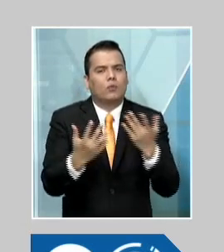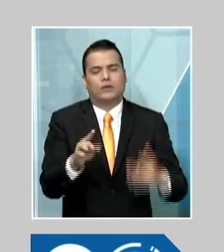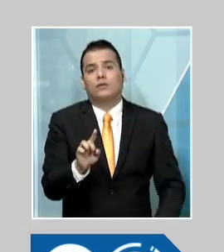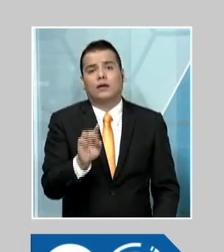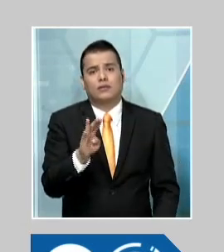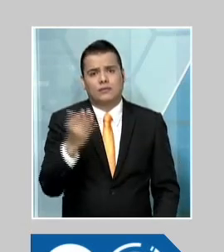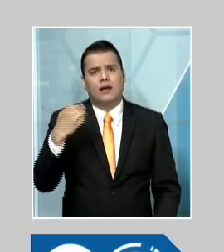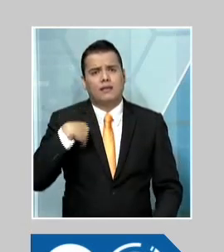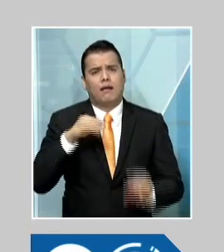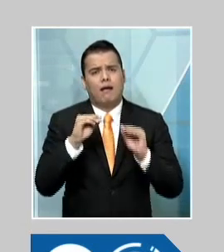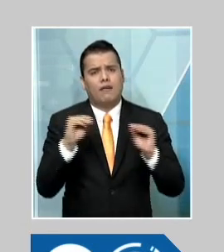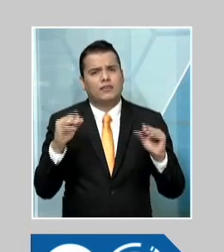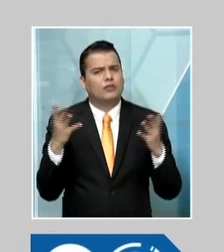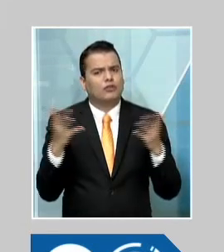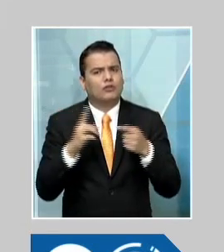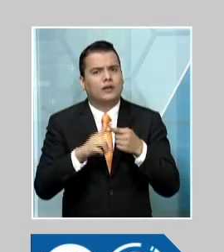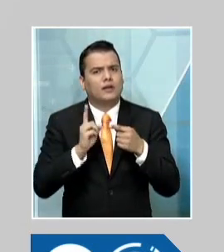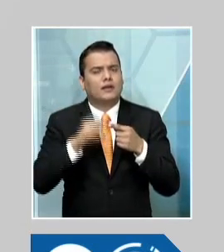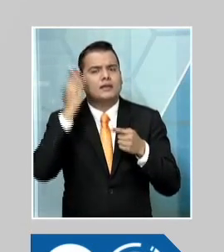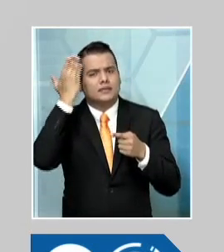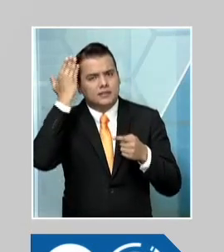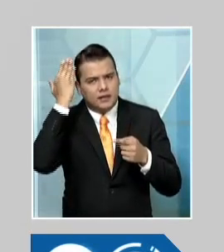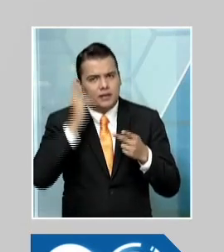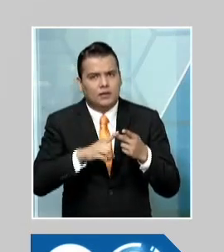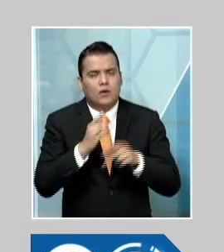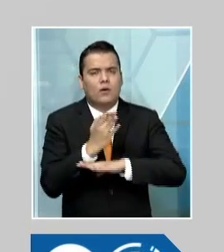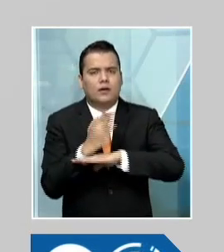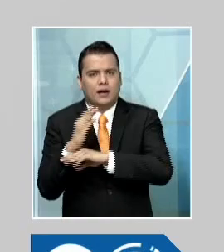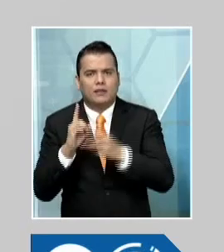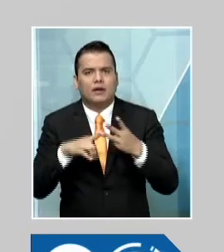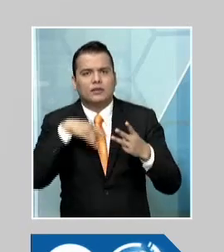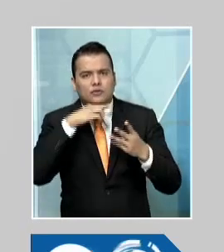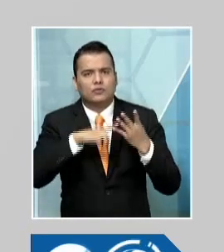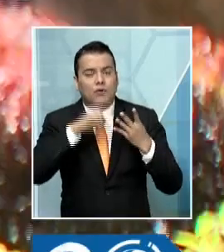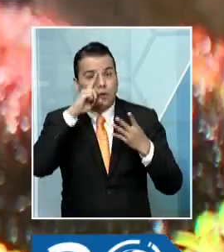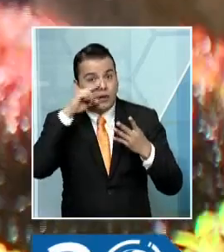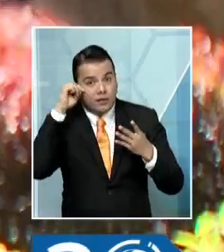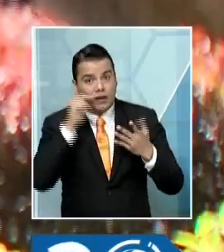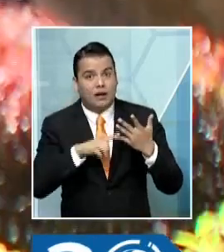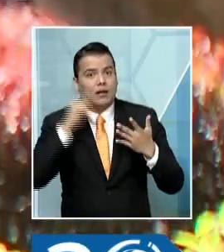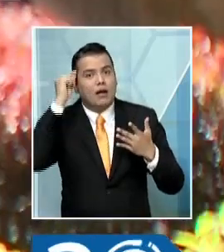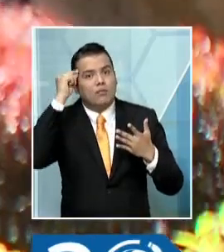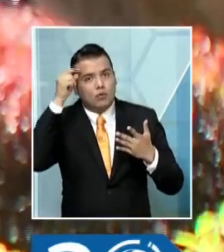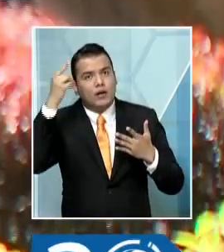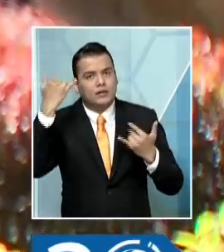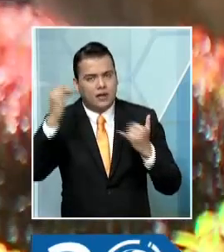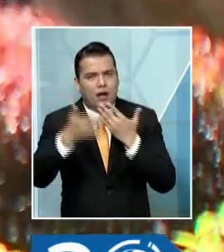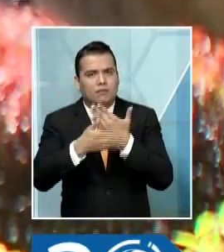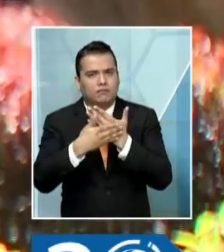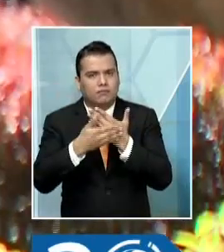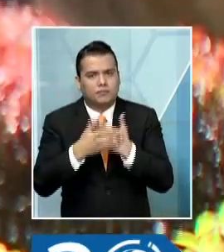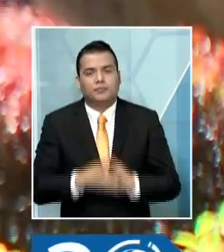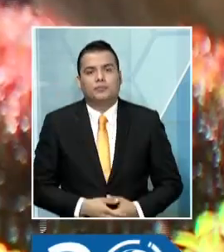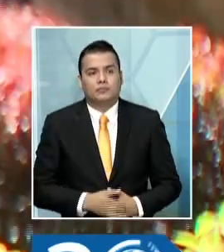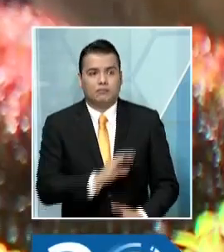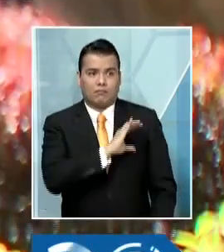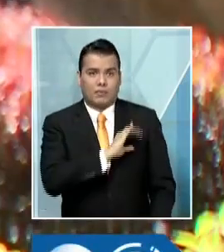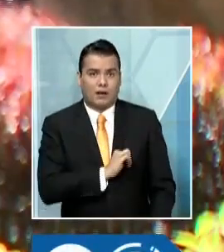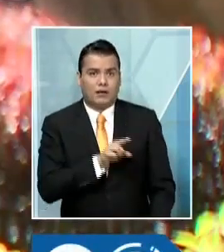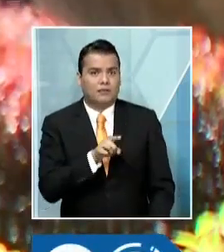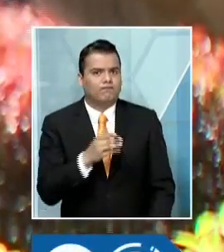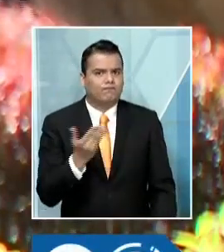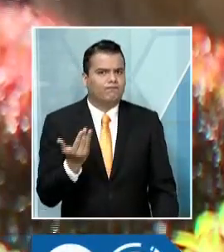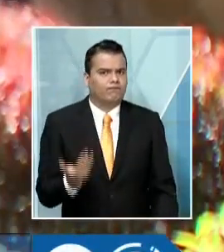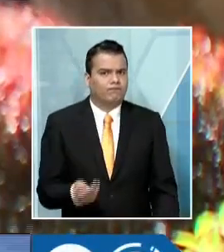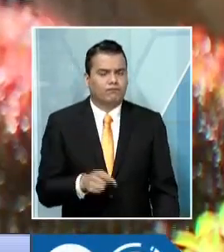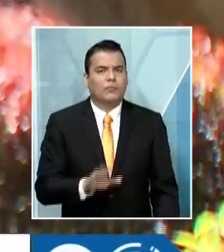pues ya lo habían anunciado El Cerrito, Cali Maldarién, Yumbo, Candelaria y Buga. Mientras tanto, en Cali solo se mantienen medidas